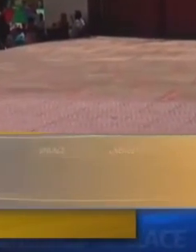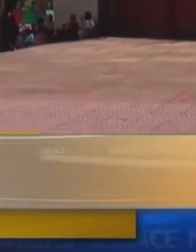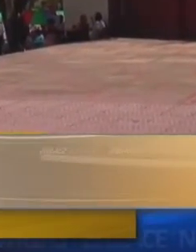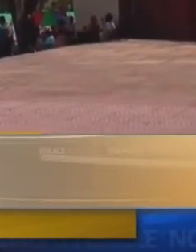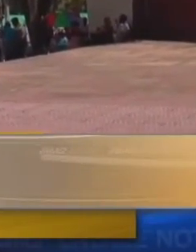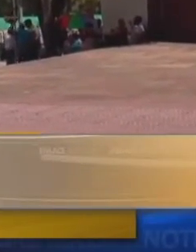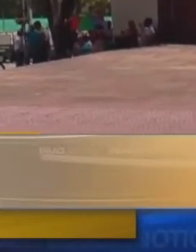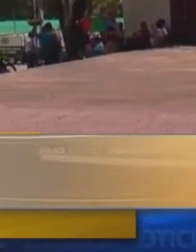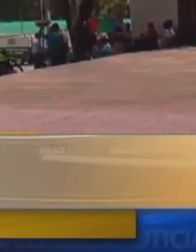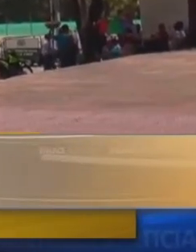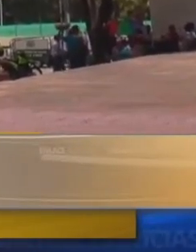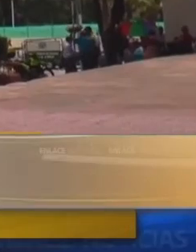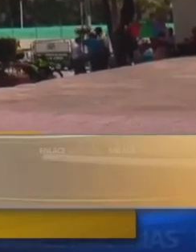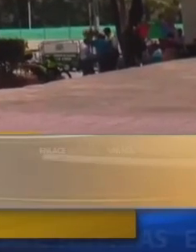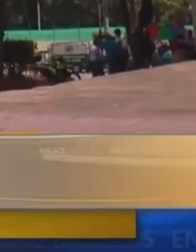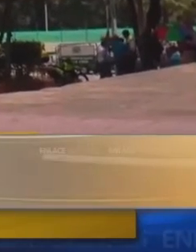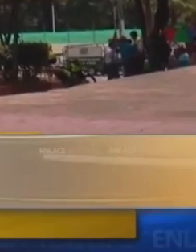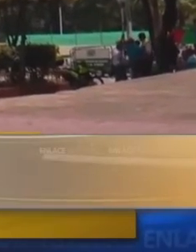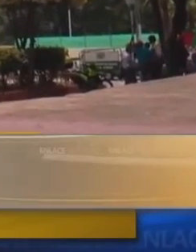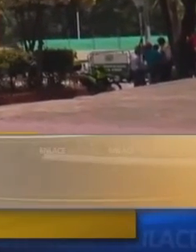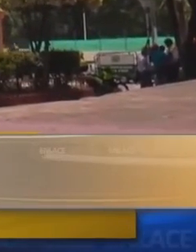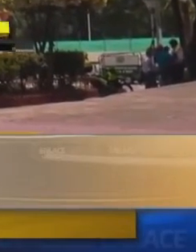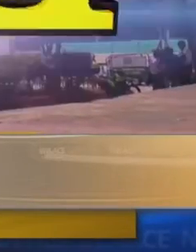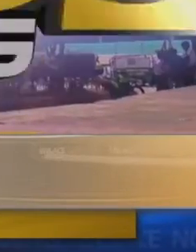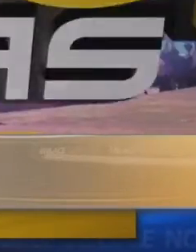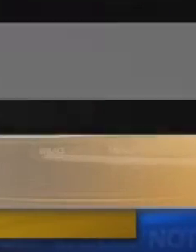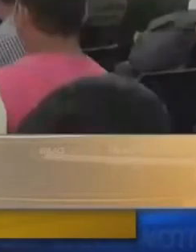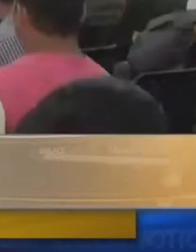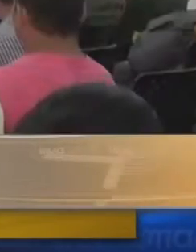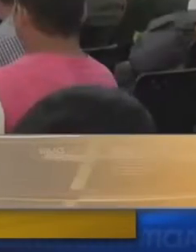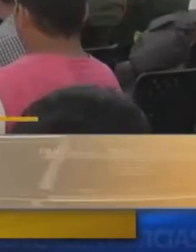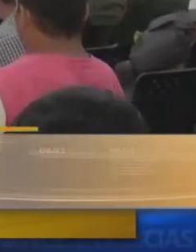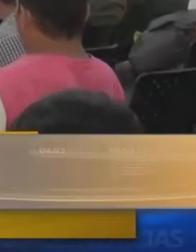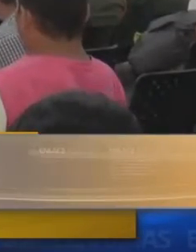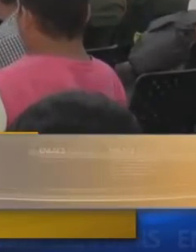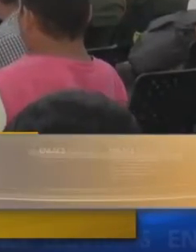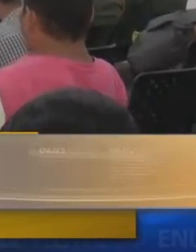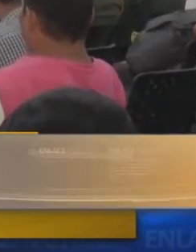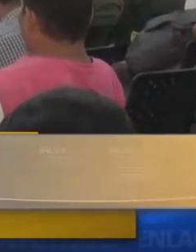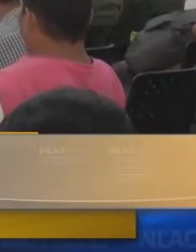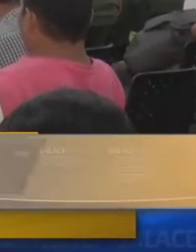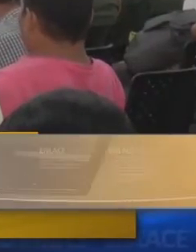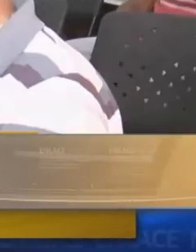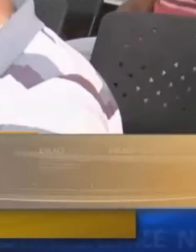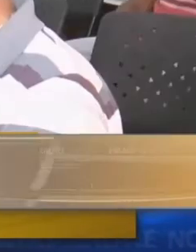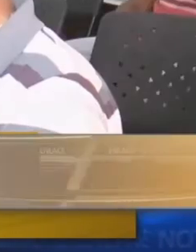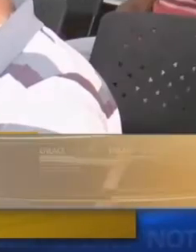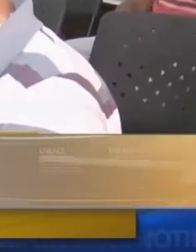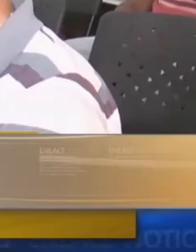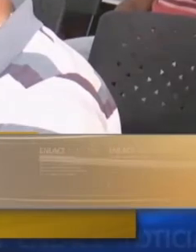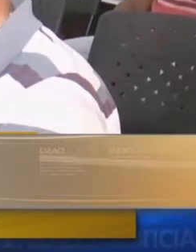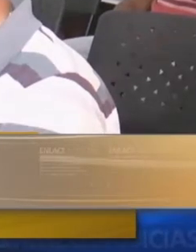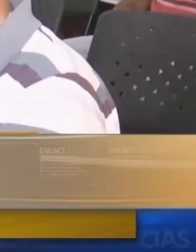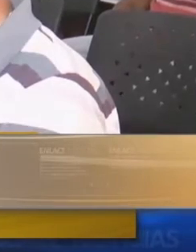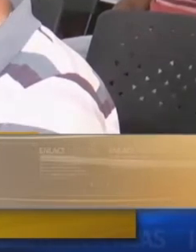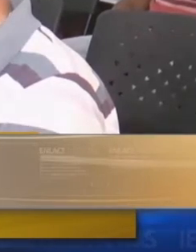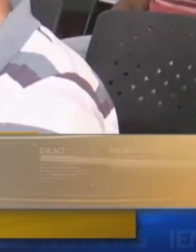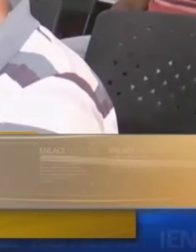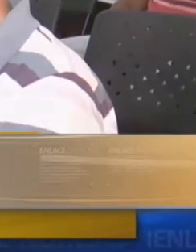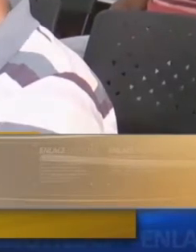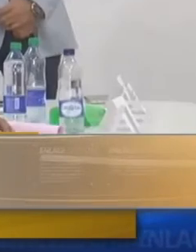las modificaciones en la nómina de colaboradores cercanos del mandatario local. Reunión entre el gremio local y expendedores de carne dio como